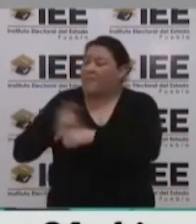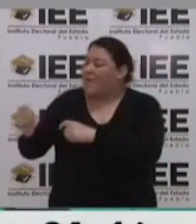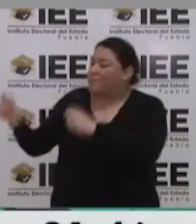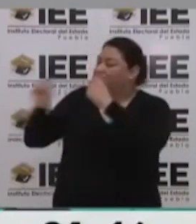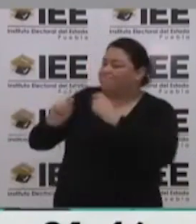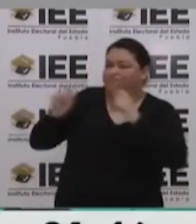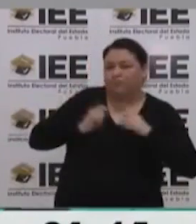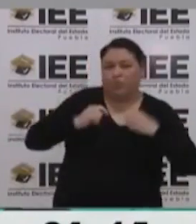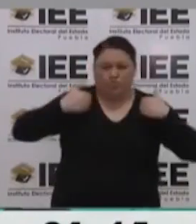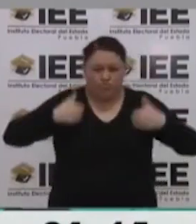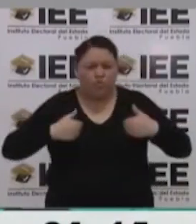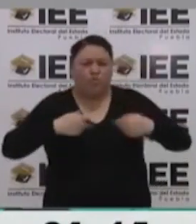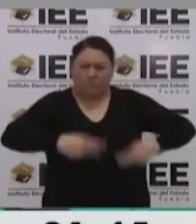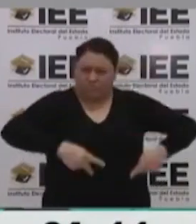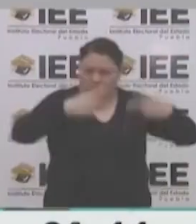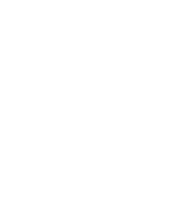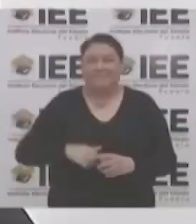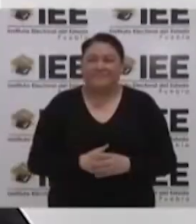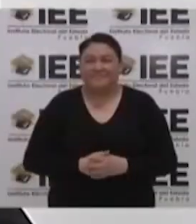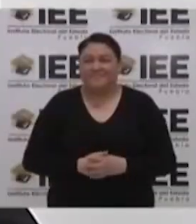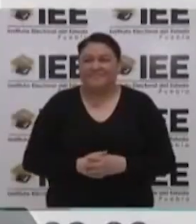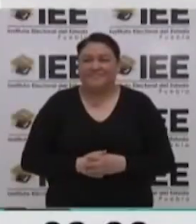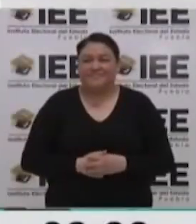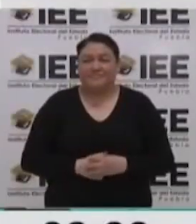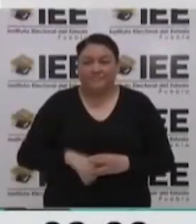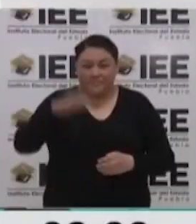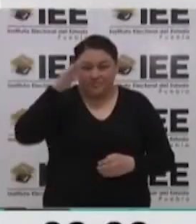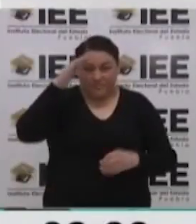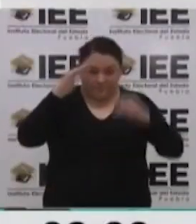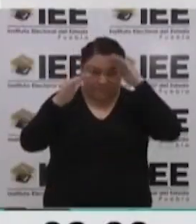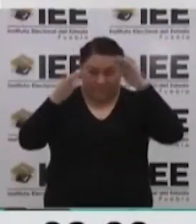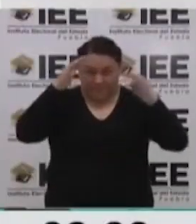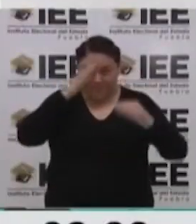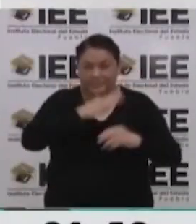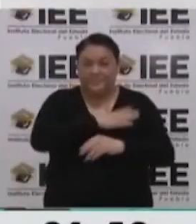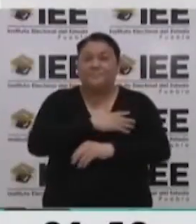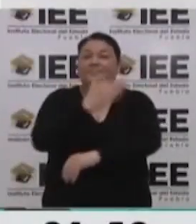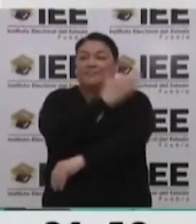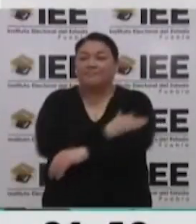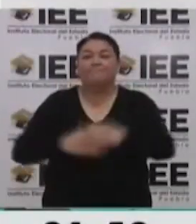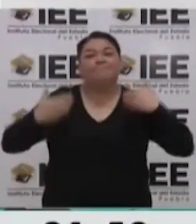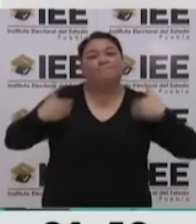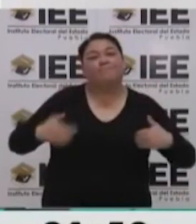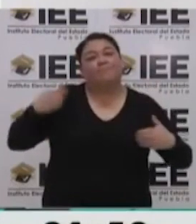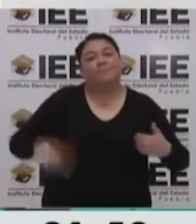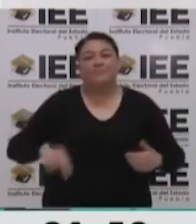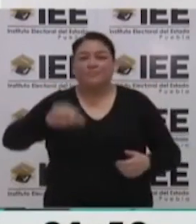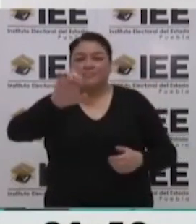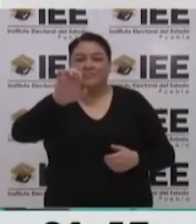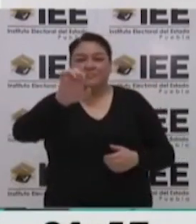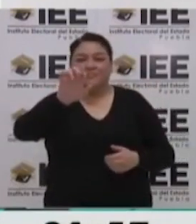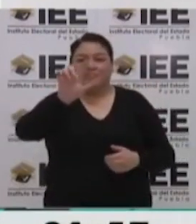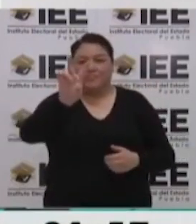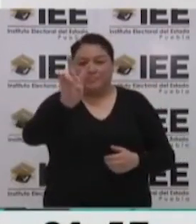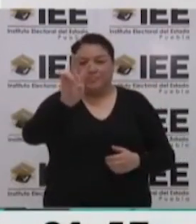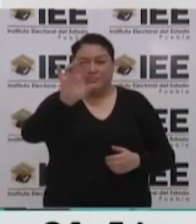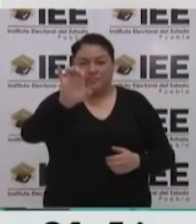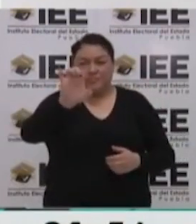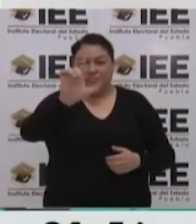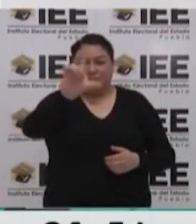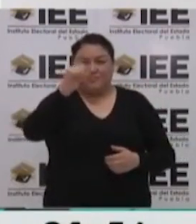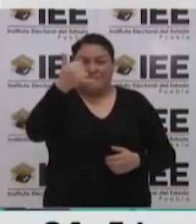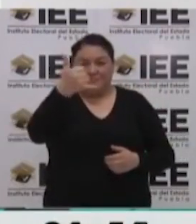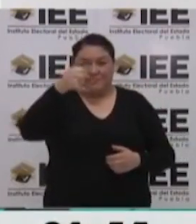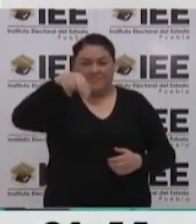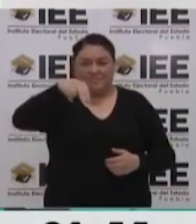soy empresario generó empleo buenas tardes poblanos y poblanas mi nombre es evelyn hurtado morales yo vengo aquí